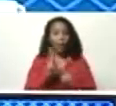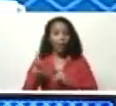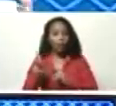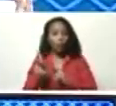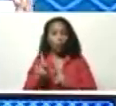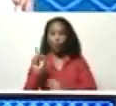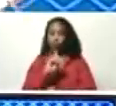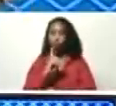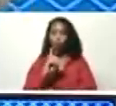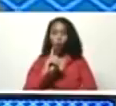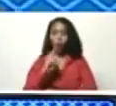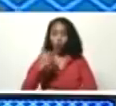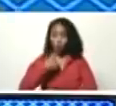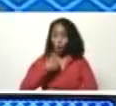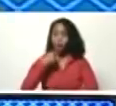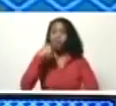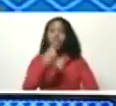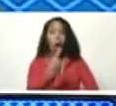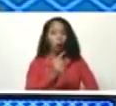No porque lo diga yo,